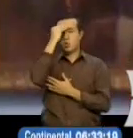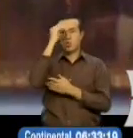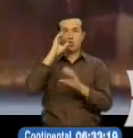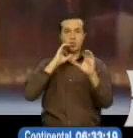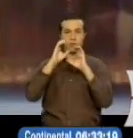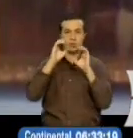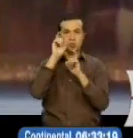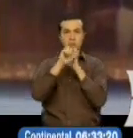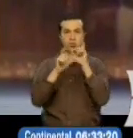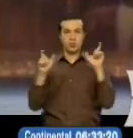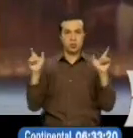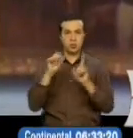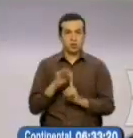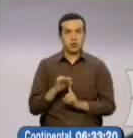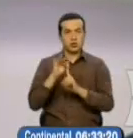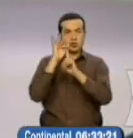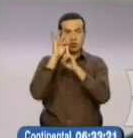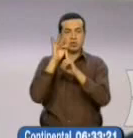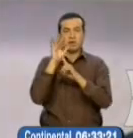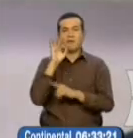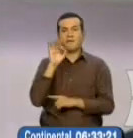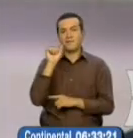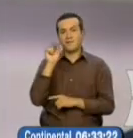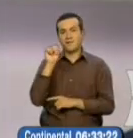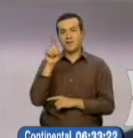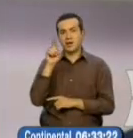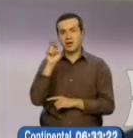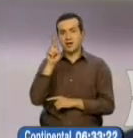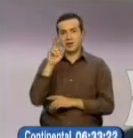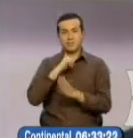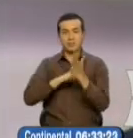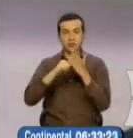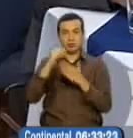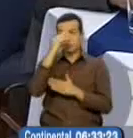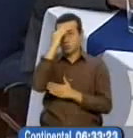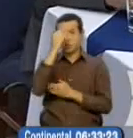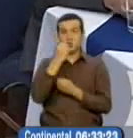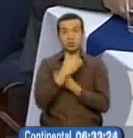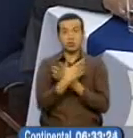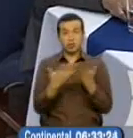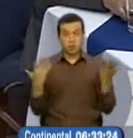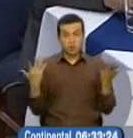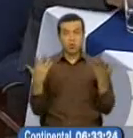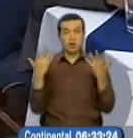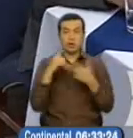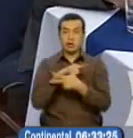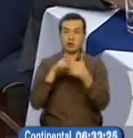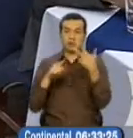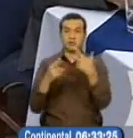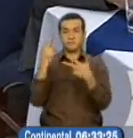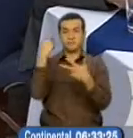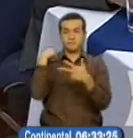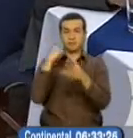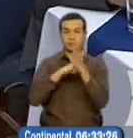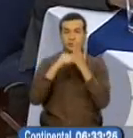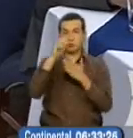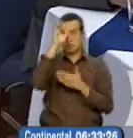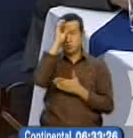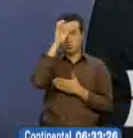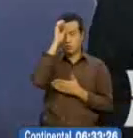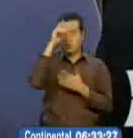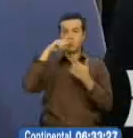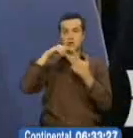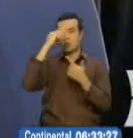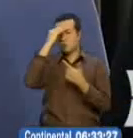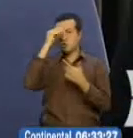educomunicacional de personajes históricos. Fander Falconi, ministro de Educación, dice que se trata de una campaña tripartita a cargo de los ministerios de Cultura, Educación